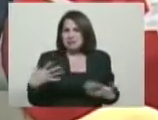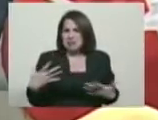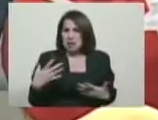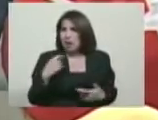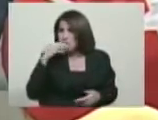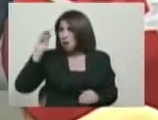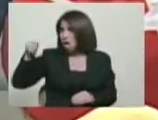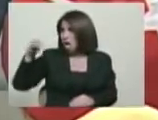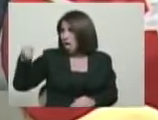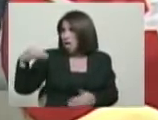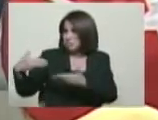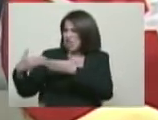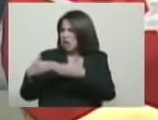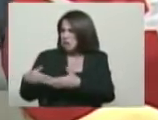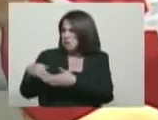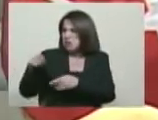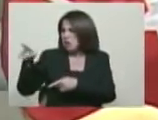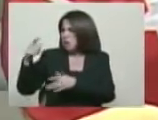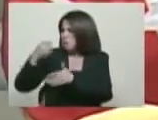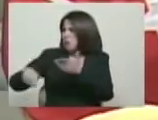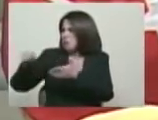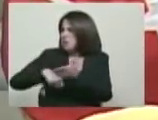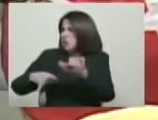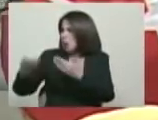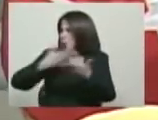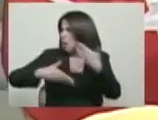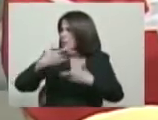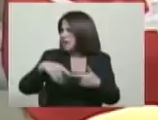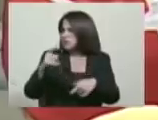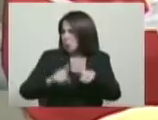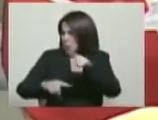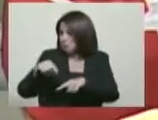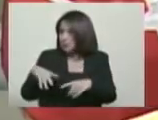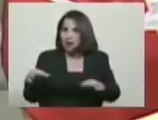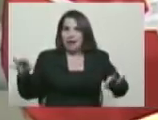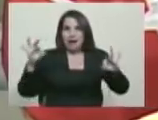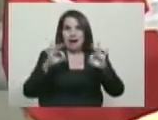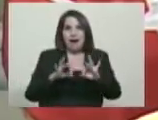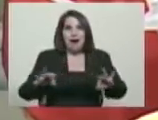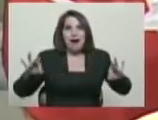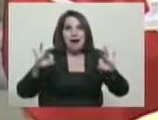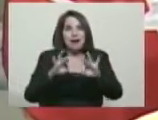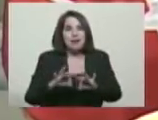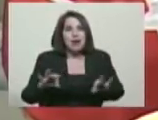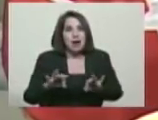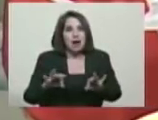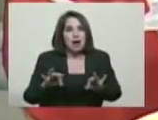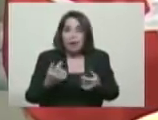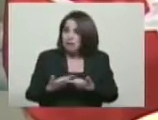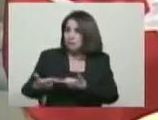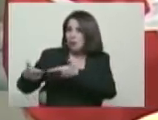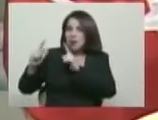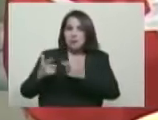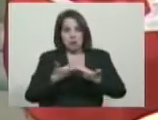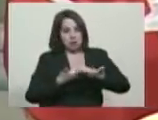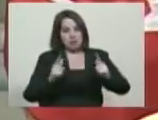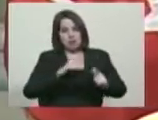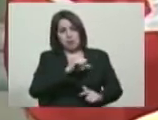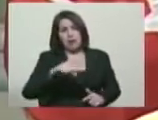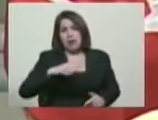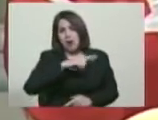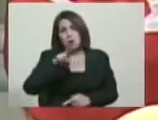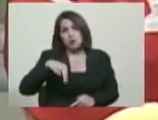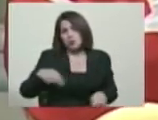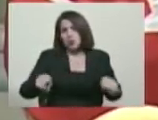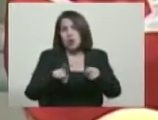hace Estados Unidos o cualquier otro gobierno de ningún tema, de ninguna materia. Que nadie se meta en